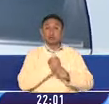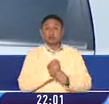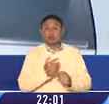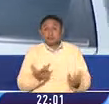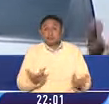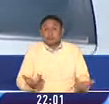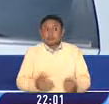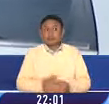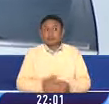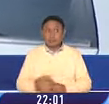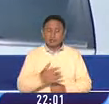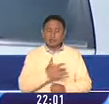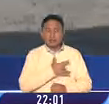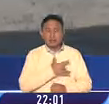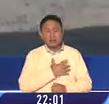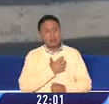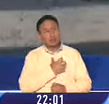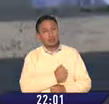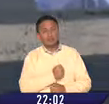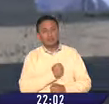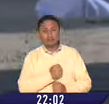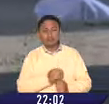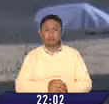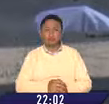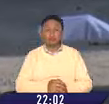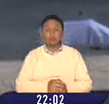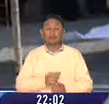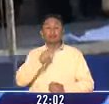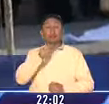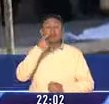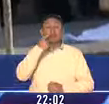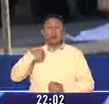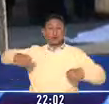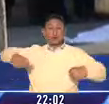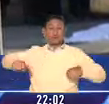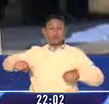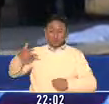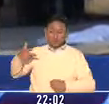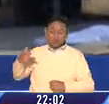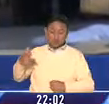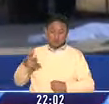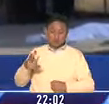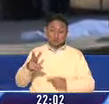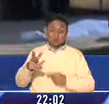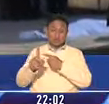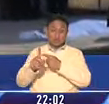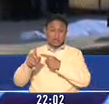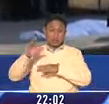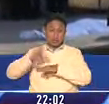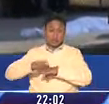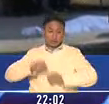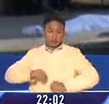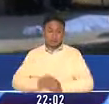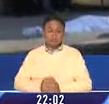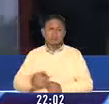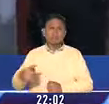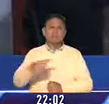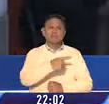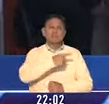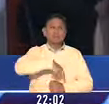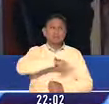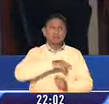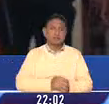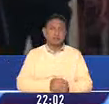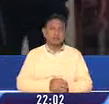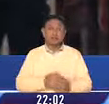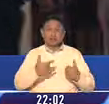es sufrimiento. Un hombre que se trasladaba en moto es el principal implicado. Por aquí solo dicen que nada detiene